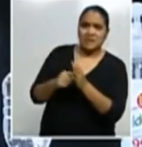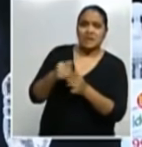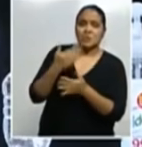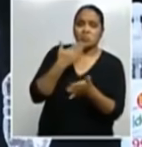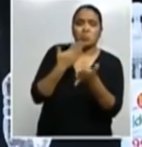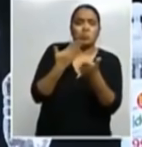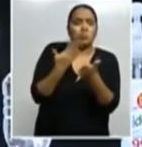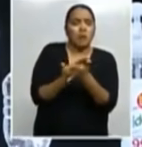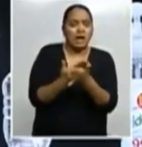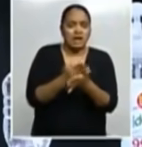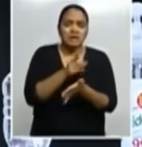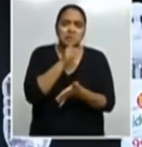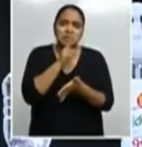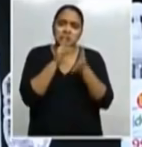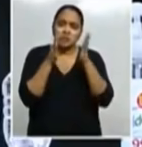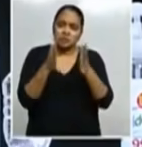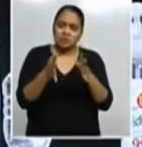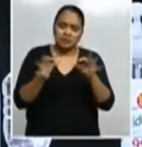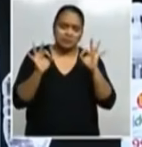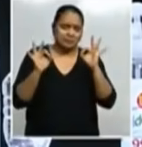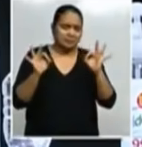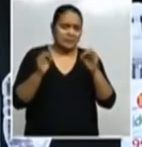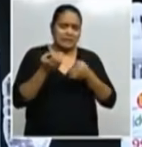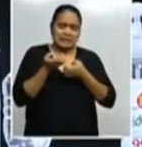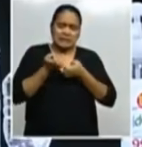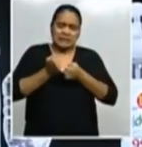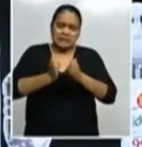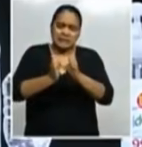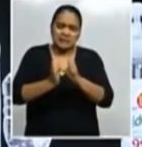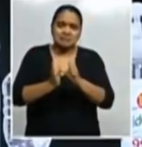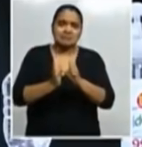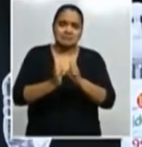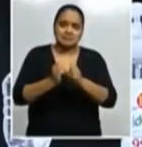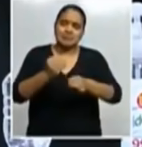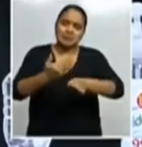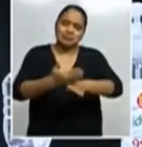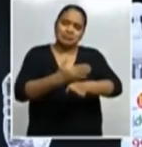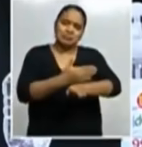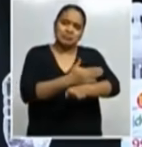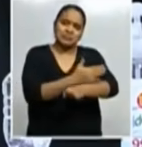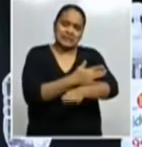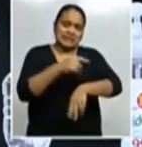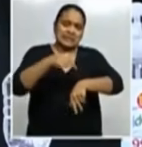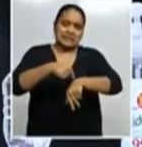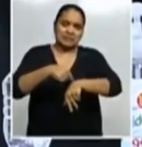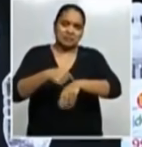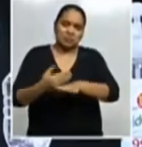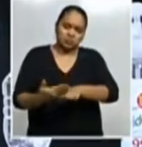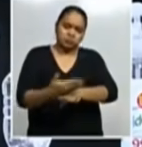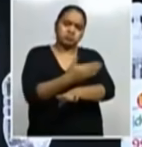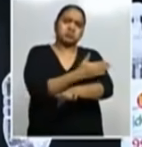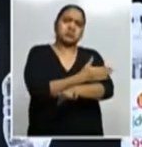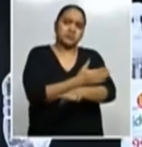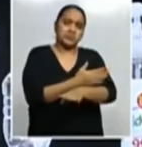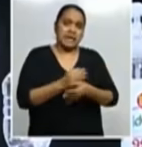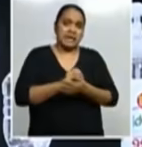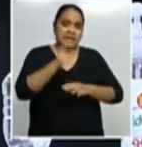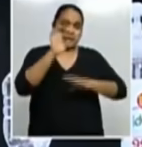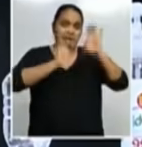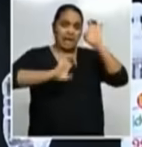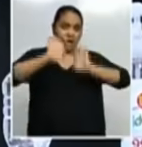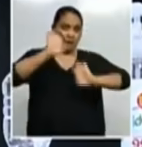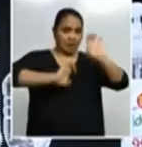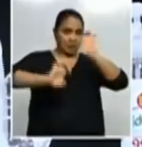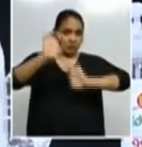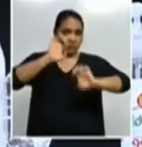que el pueblo hondureño sepa que ha valido la pena el sacrificio de estos años atrás y qué significan estas calificaciones de